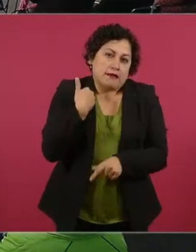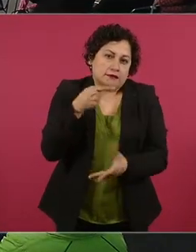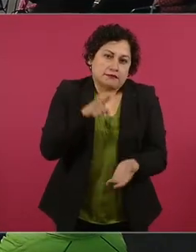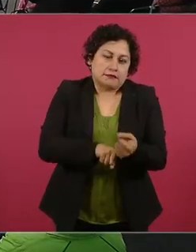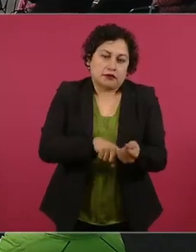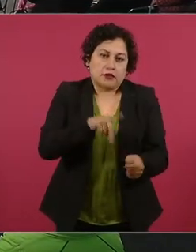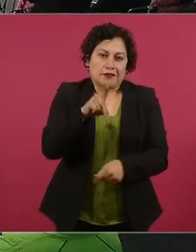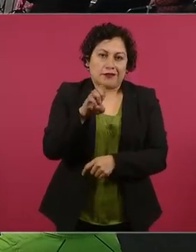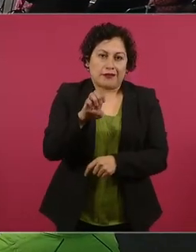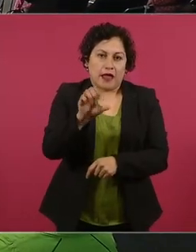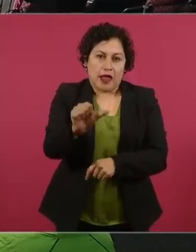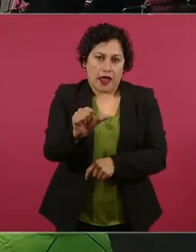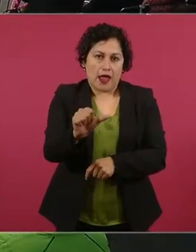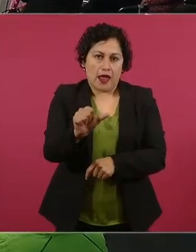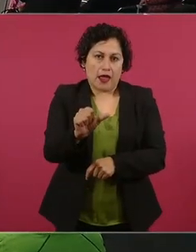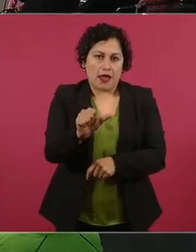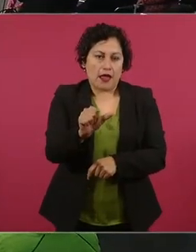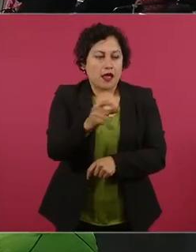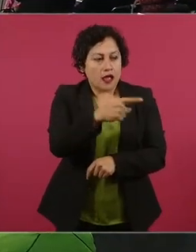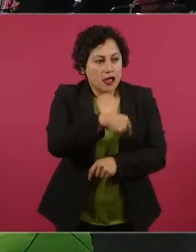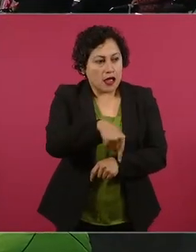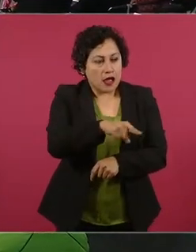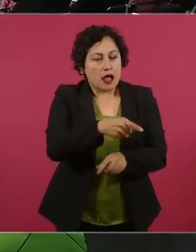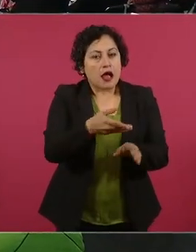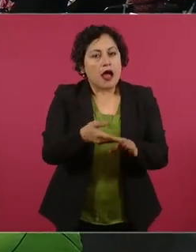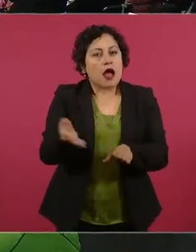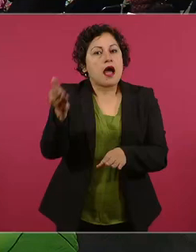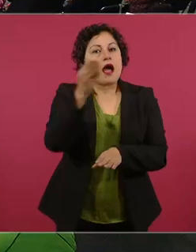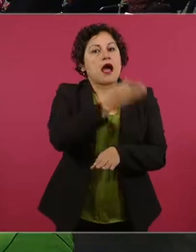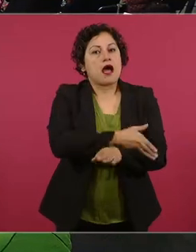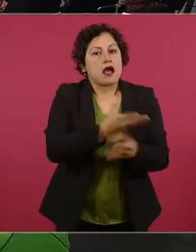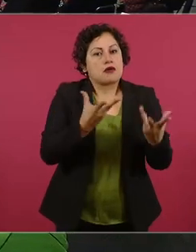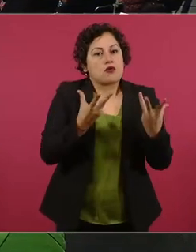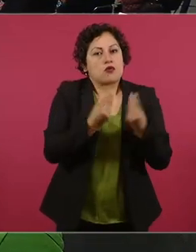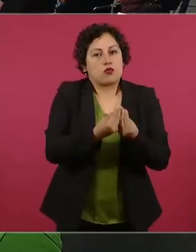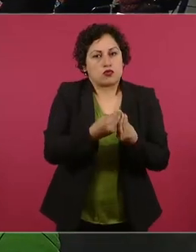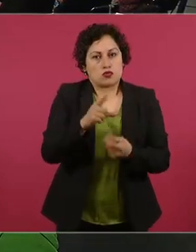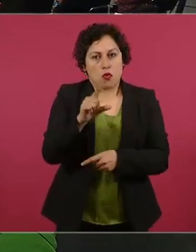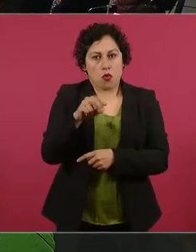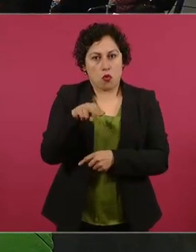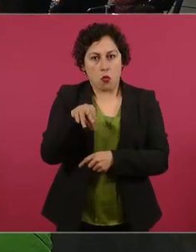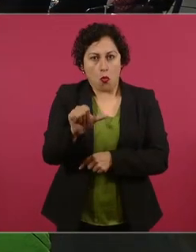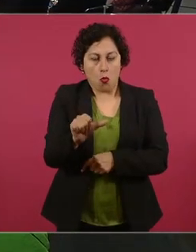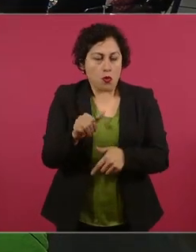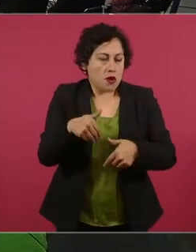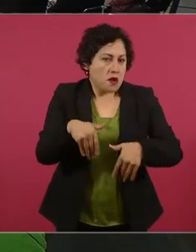que participó en ese tiempo con García Luna